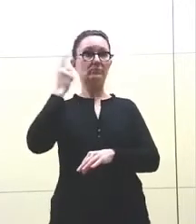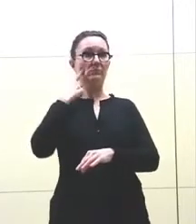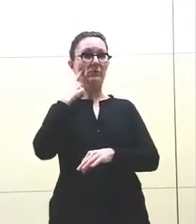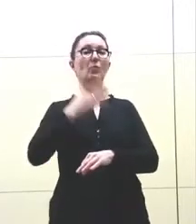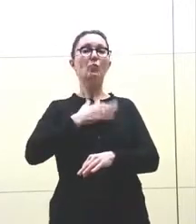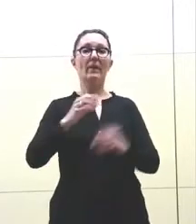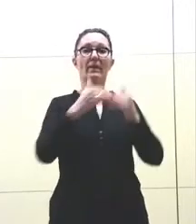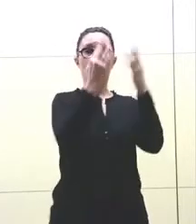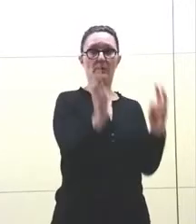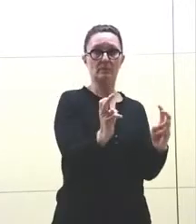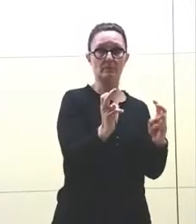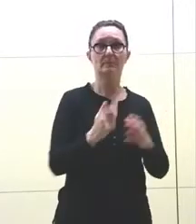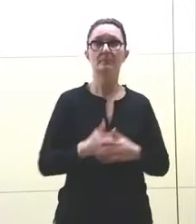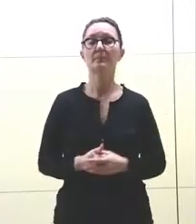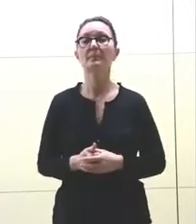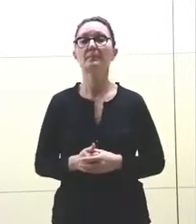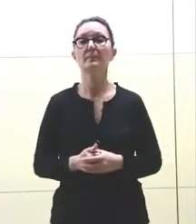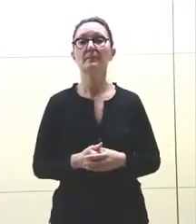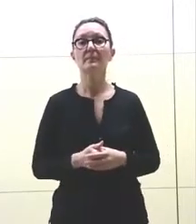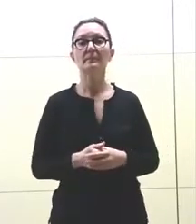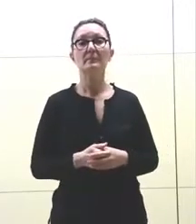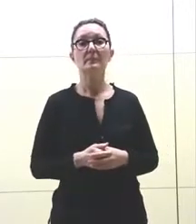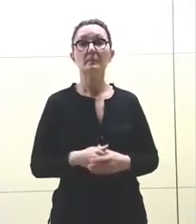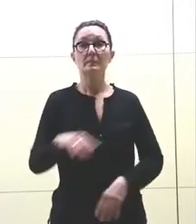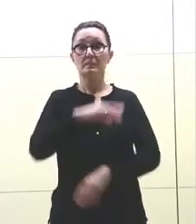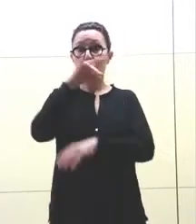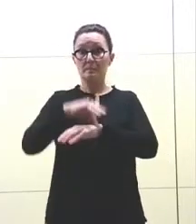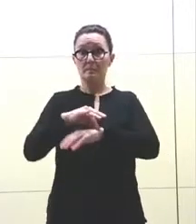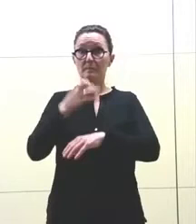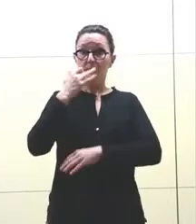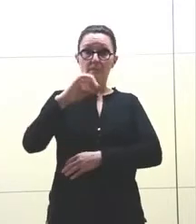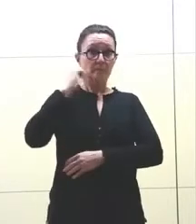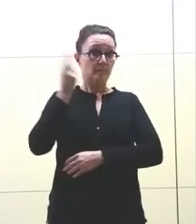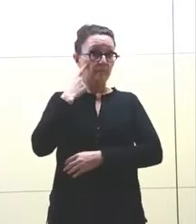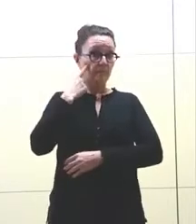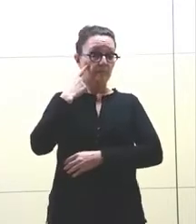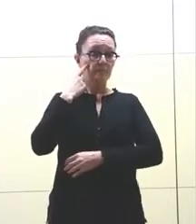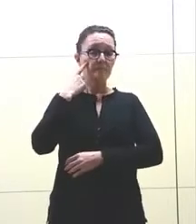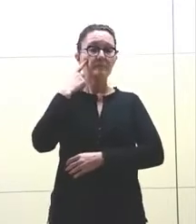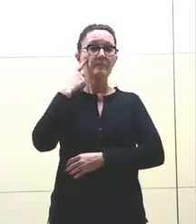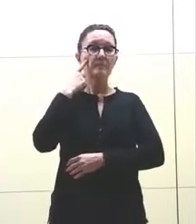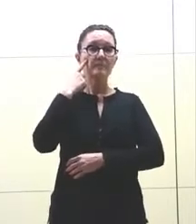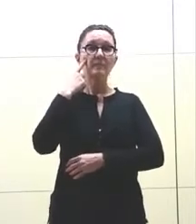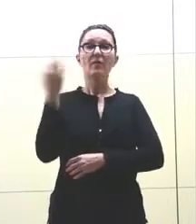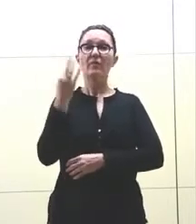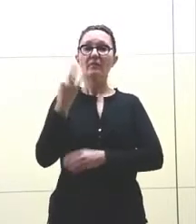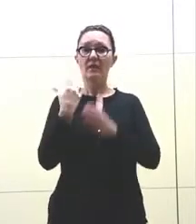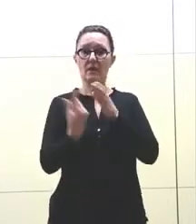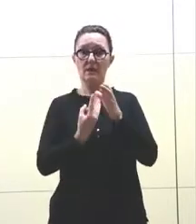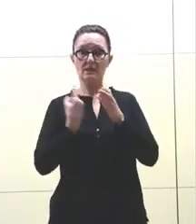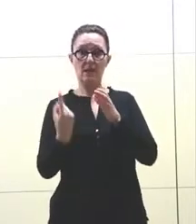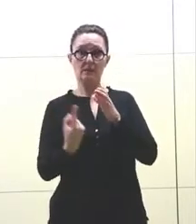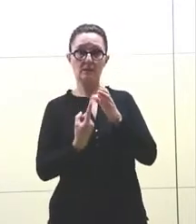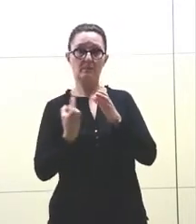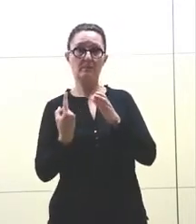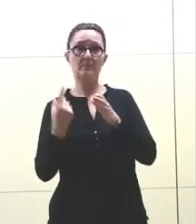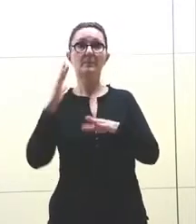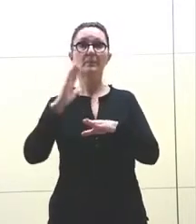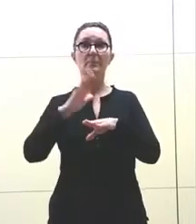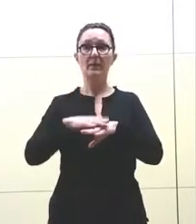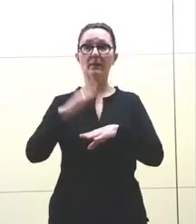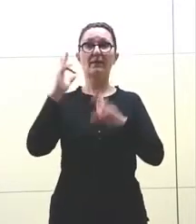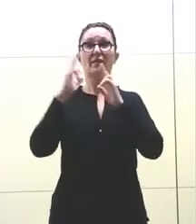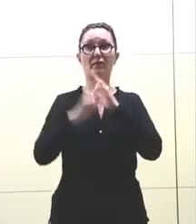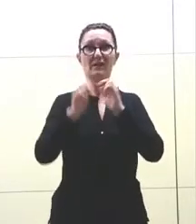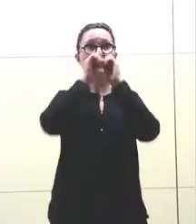cuarentena, y los casos, en cuanto se detectan, pues tienen que aislarse para que no propaguen